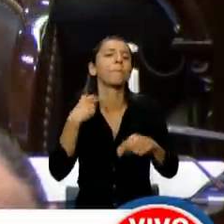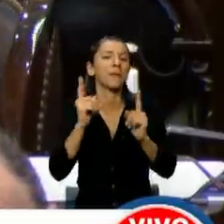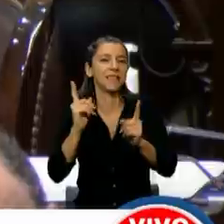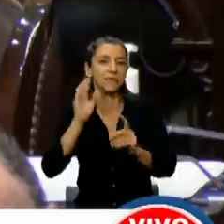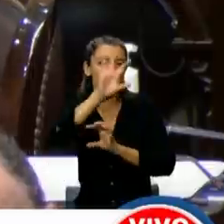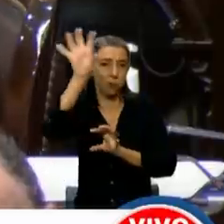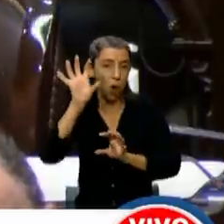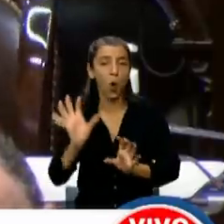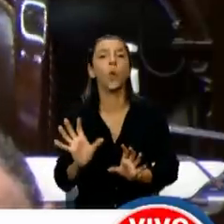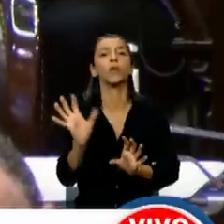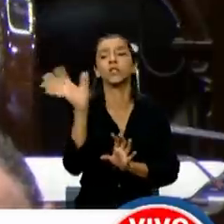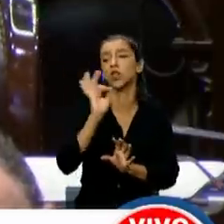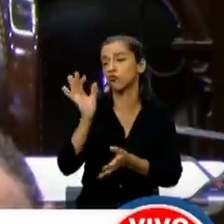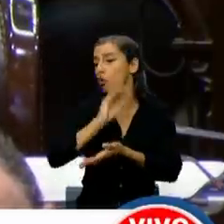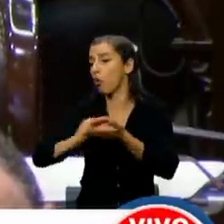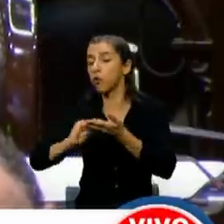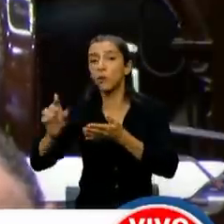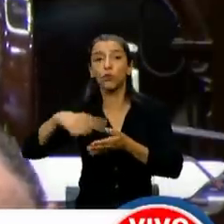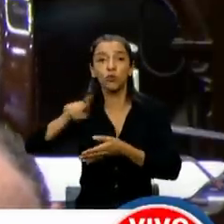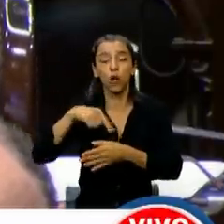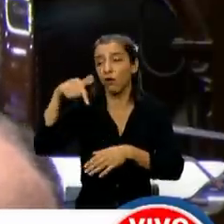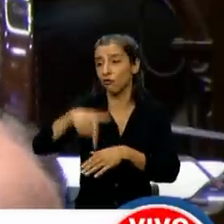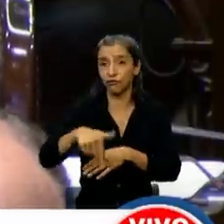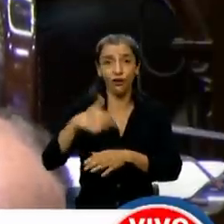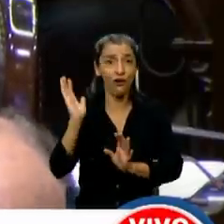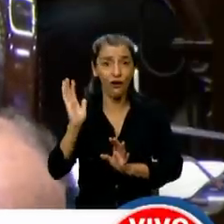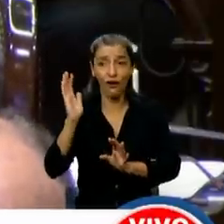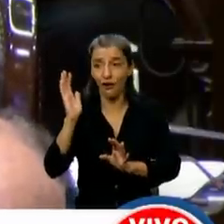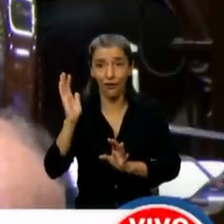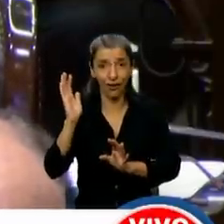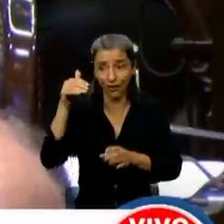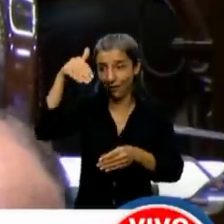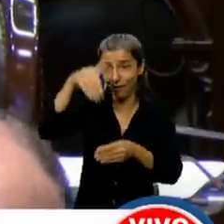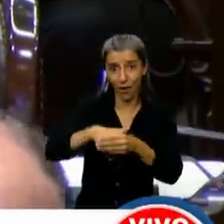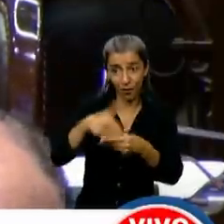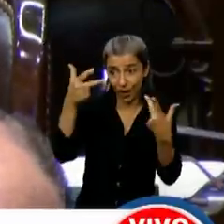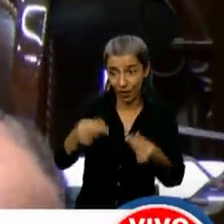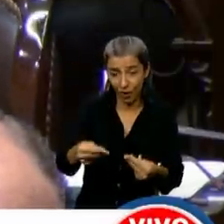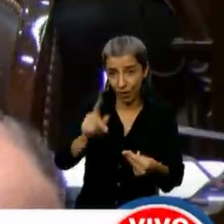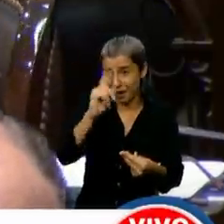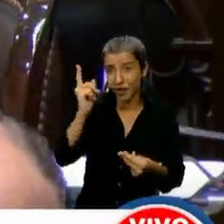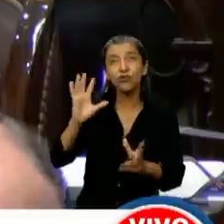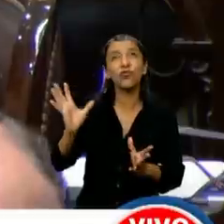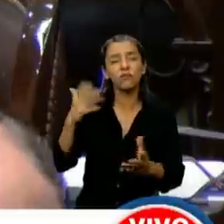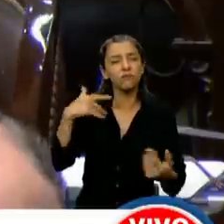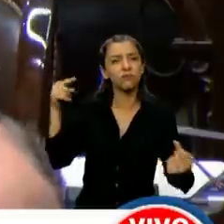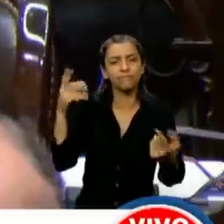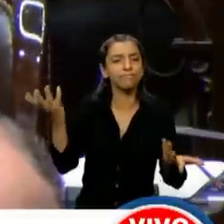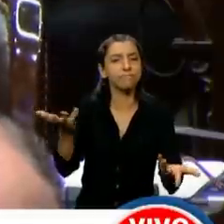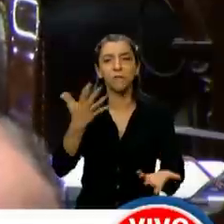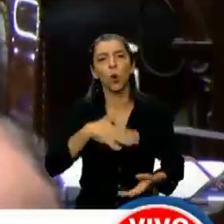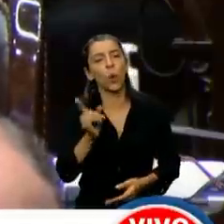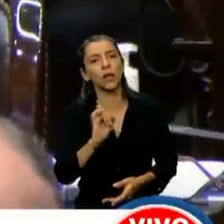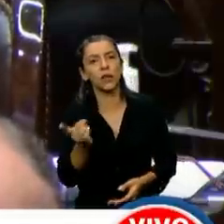hoy sus diputados no van a aprobar el presupuesto nacional la verdad que me pregunto por qué la izquierda termina votando